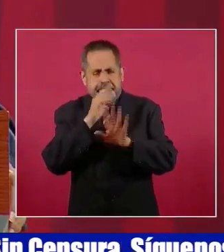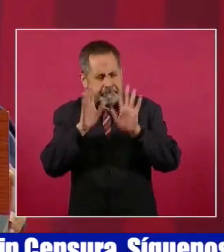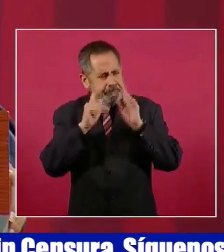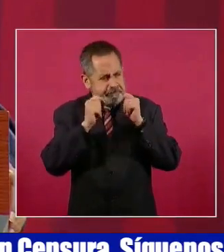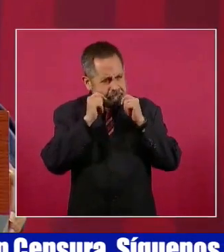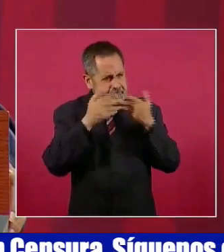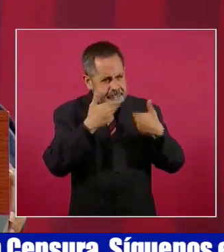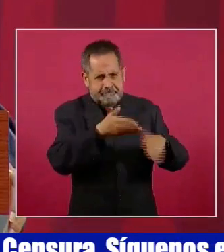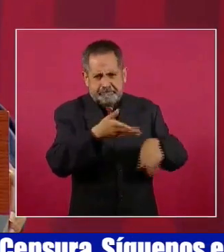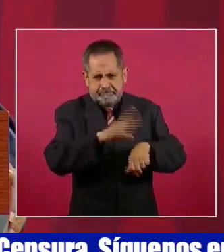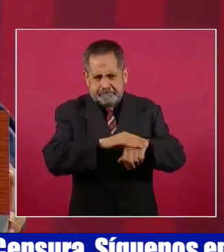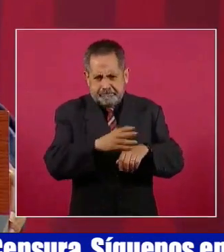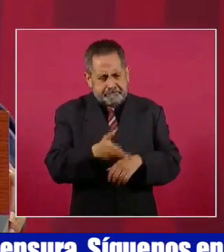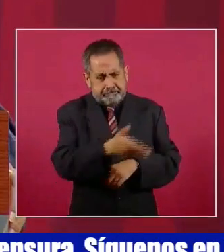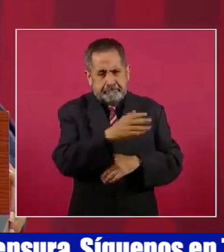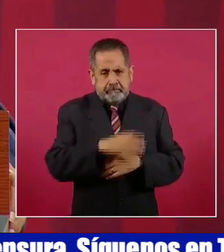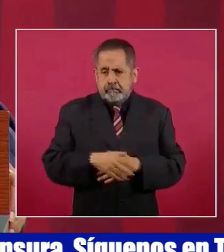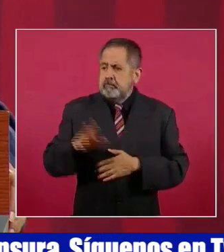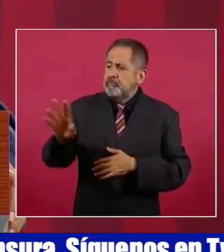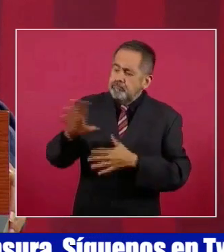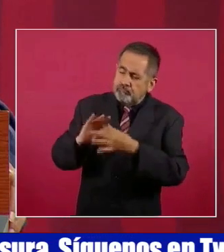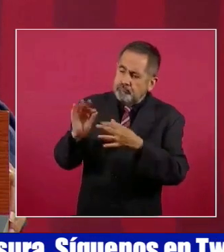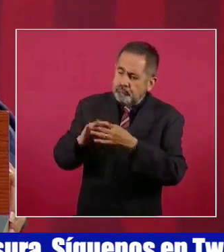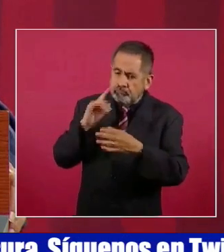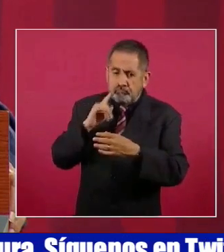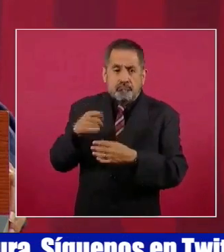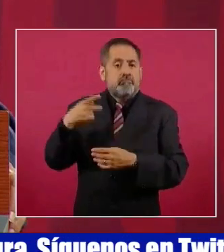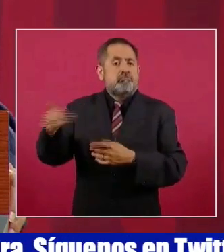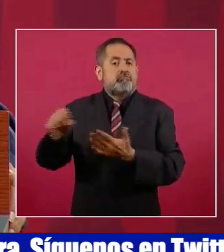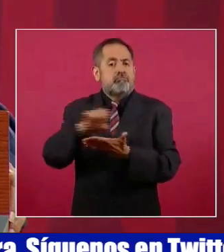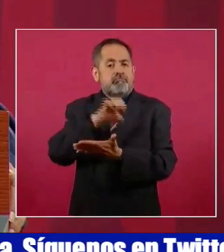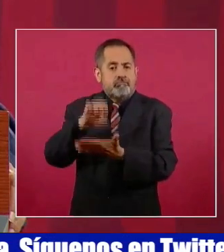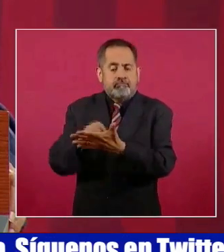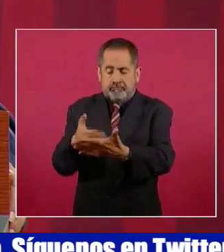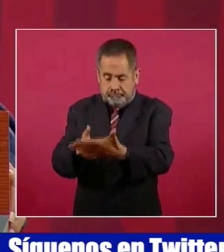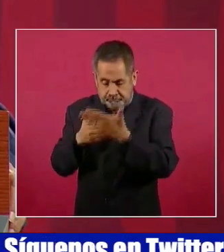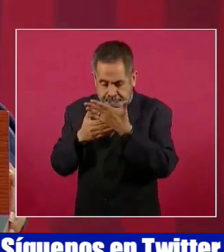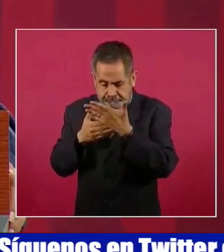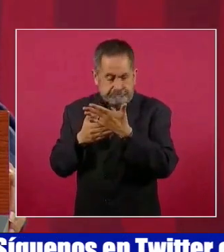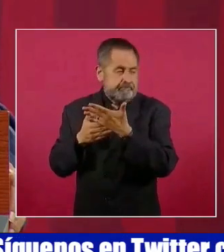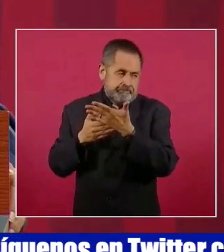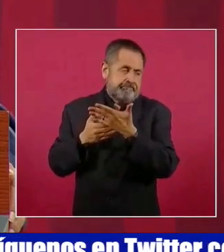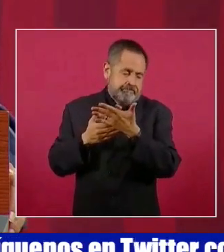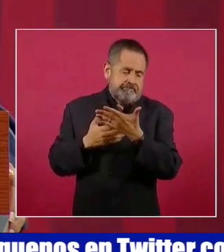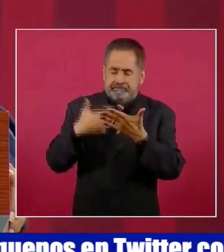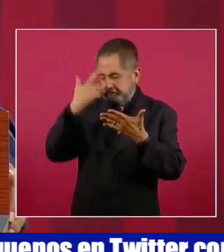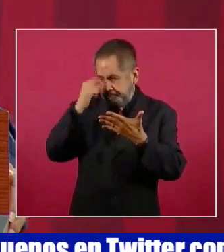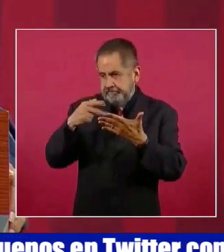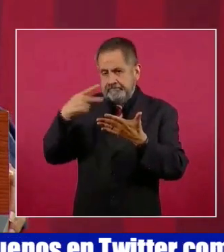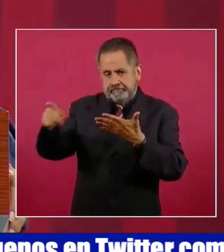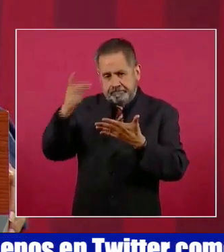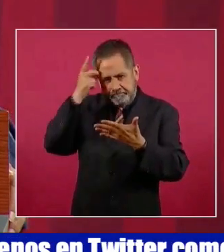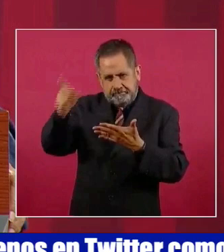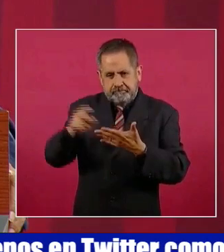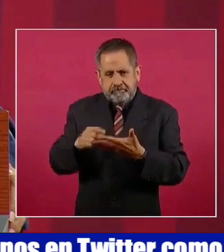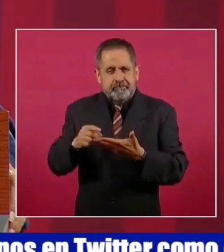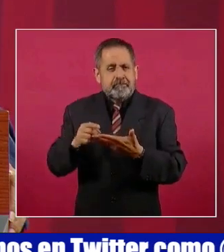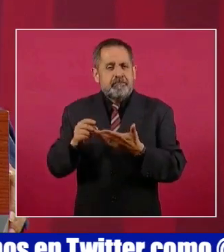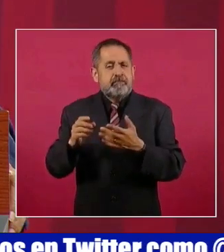y pues hay que decir que el presidente andrés manuel lópez obrador